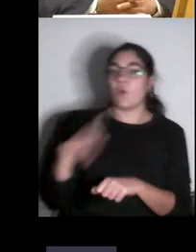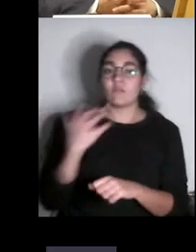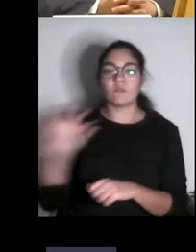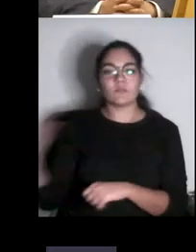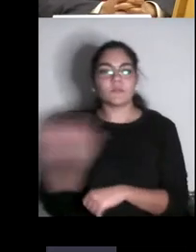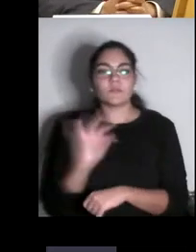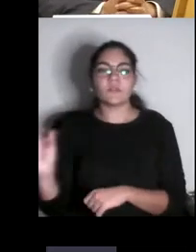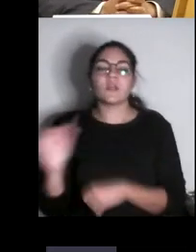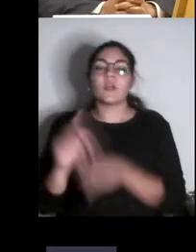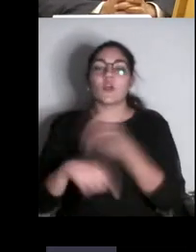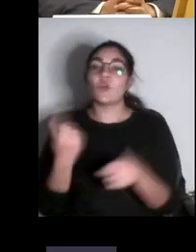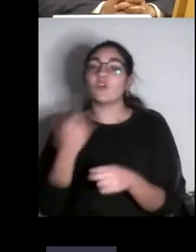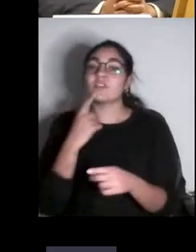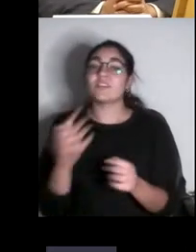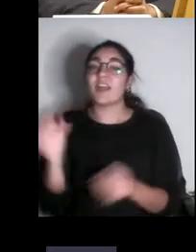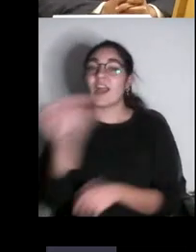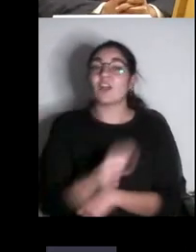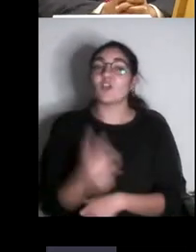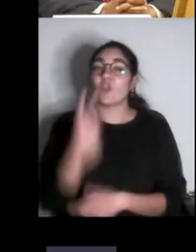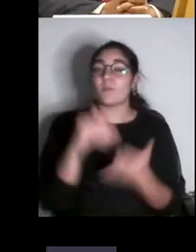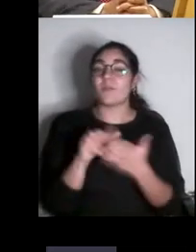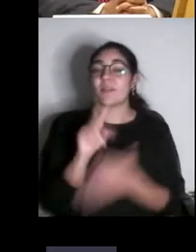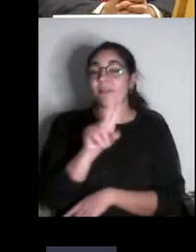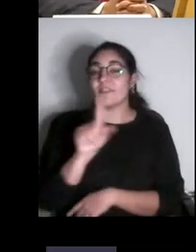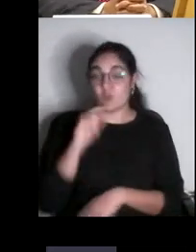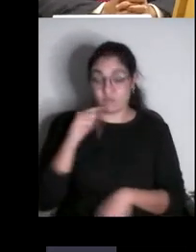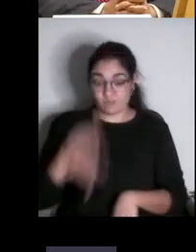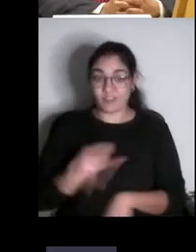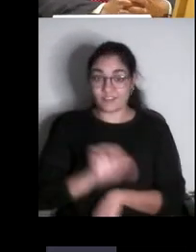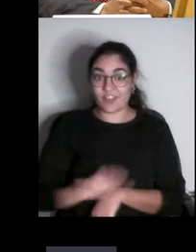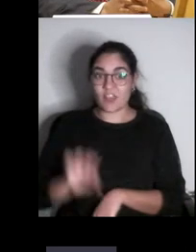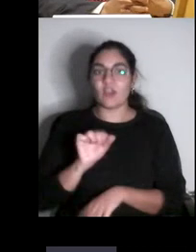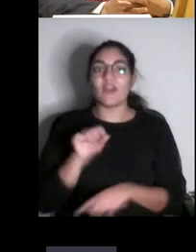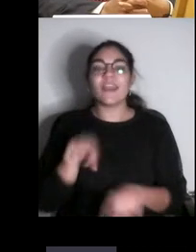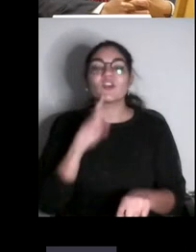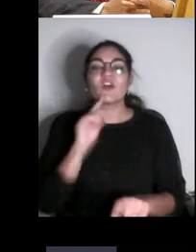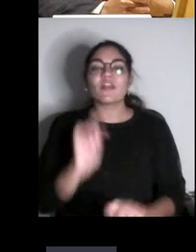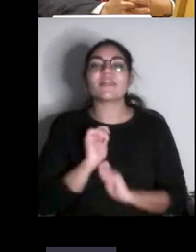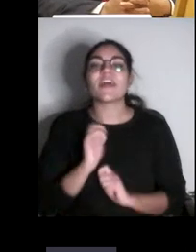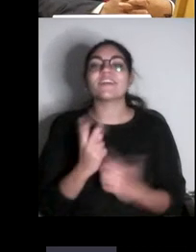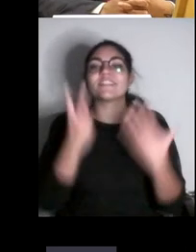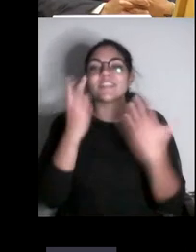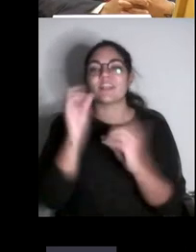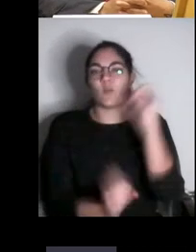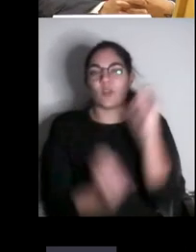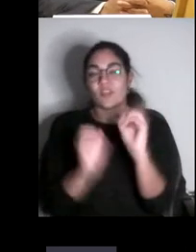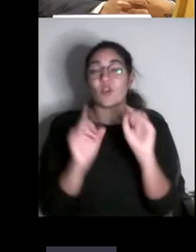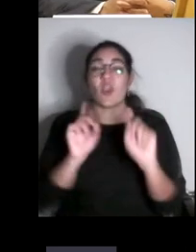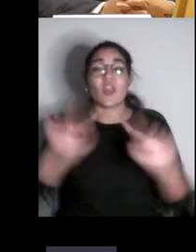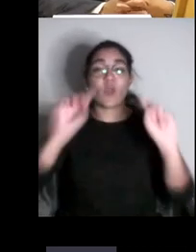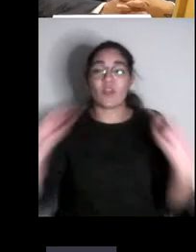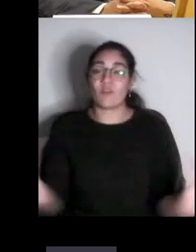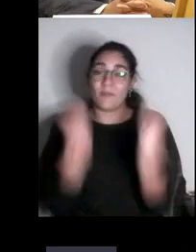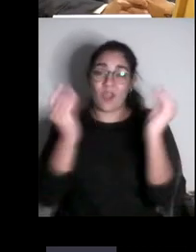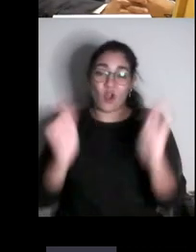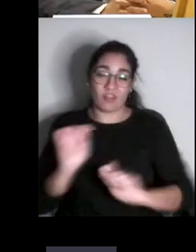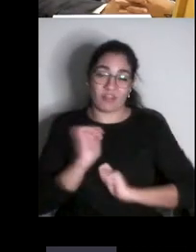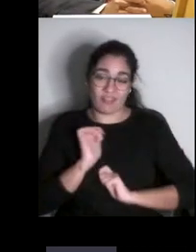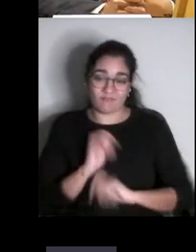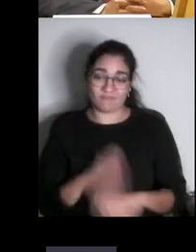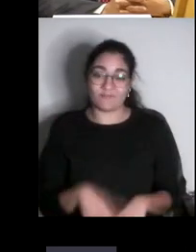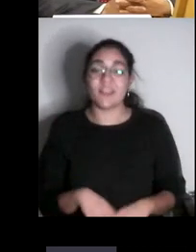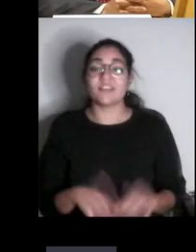Economics en 2021, este mismo año, es que ese tipo de prácticas mejoran en 7% de la desviación estándar los resultados de los alumnos